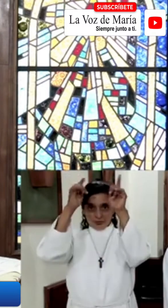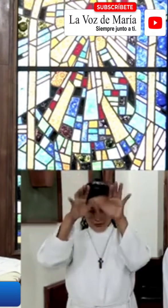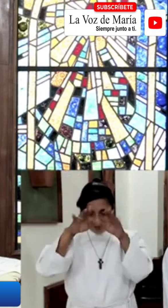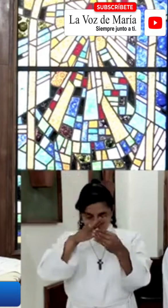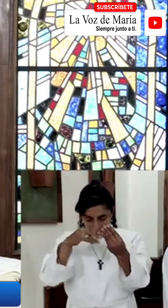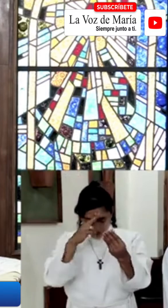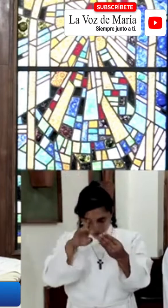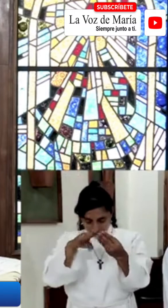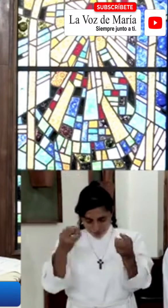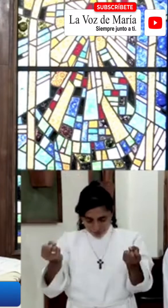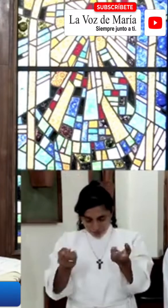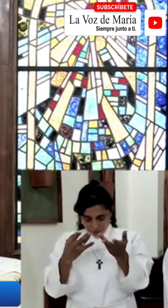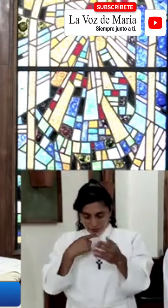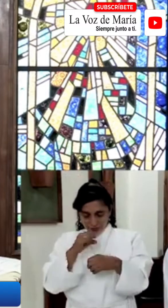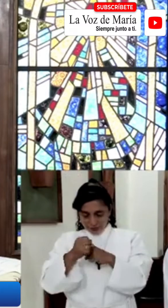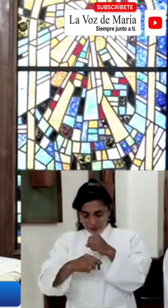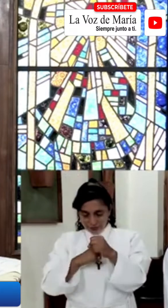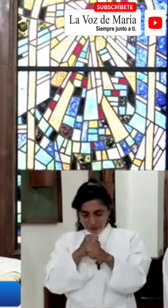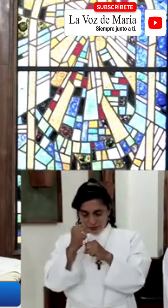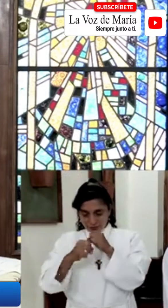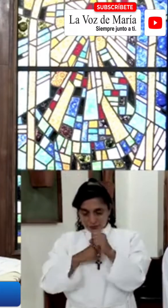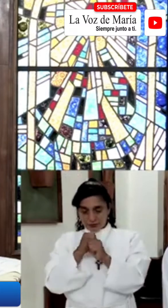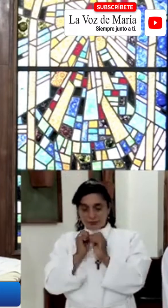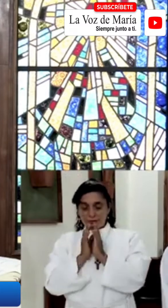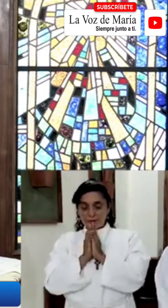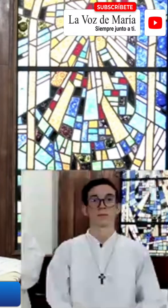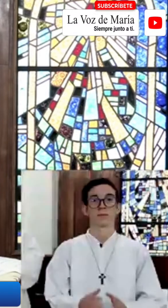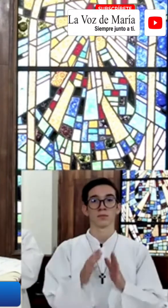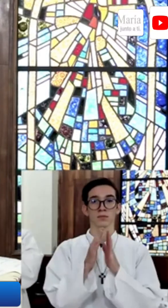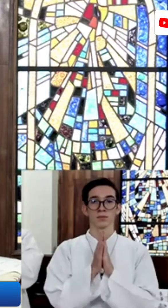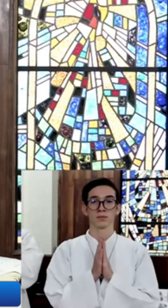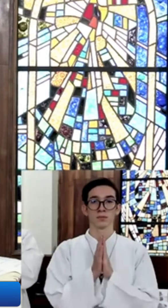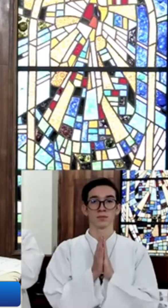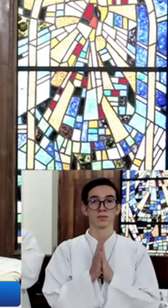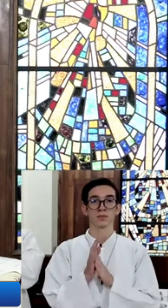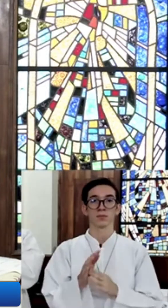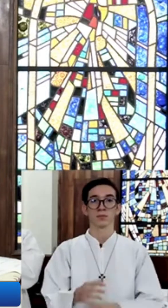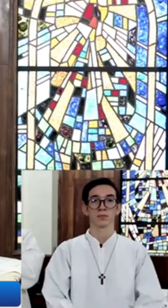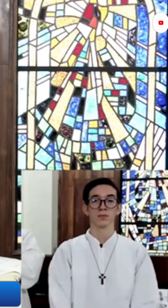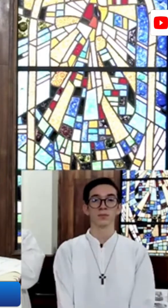todo honor y toda gloria, por los siglos de los siglos. Amén.